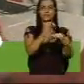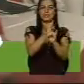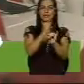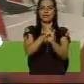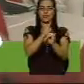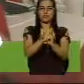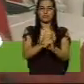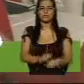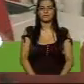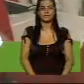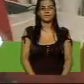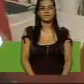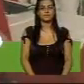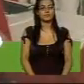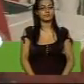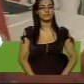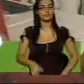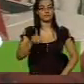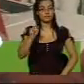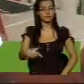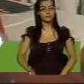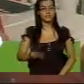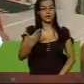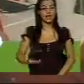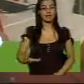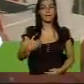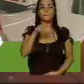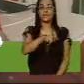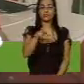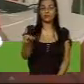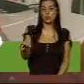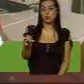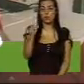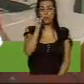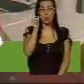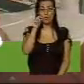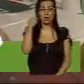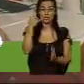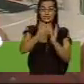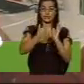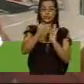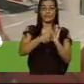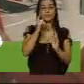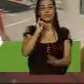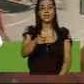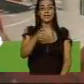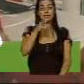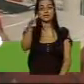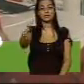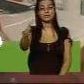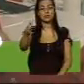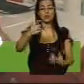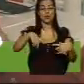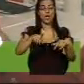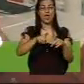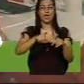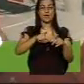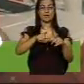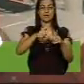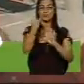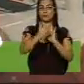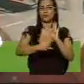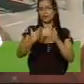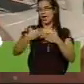internet. Por el otro lado, es necesario que las personas para registrarse pues acudan a sus centros de registro, los